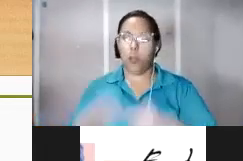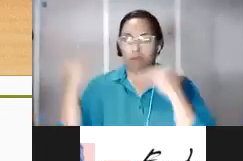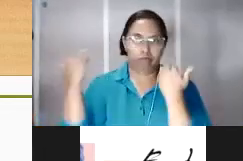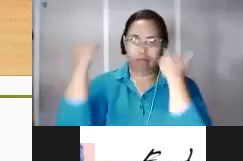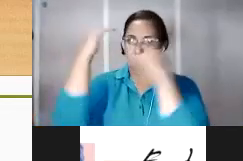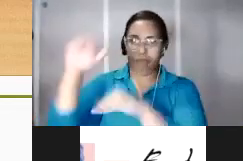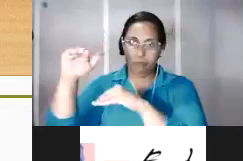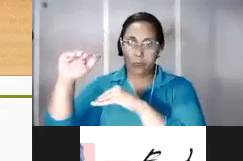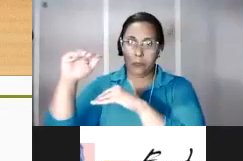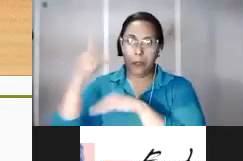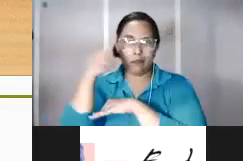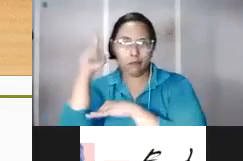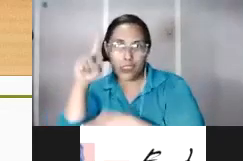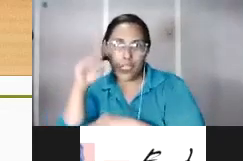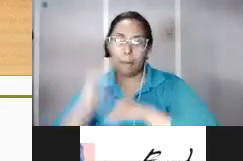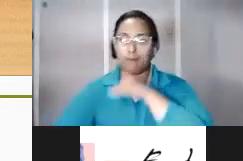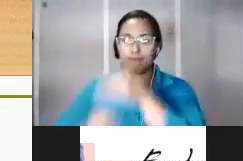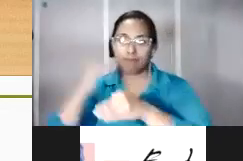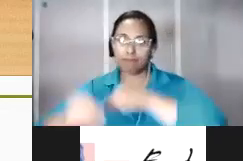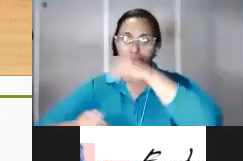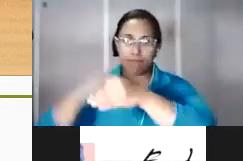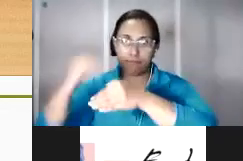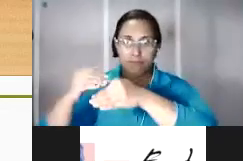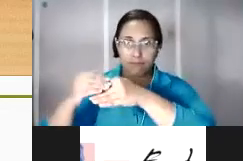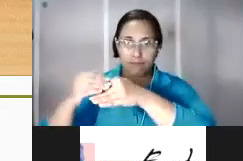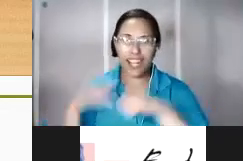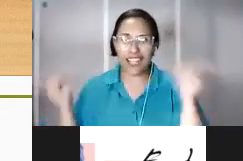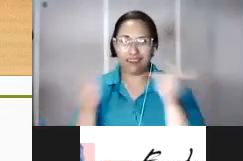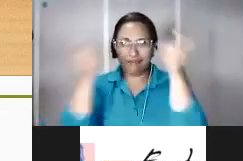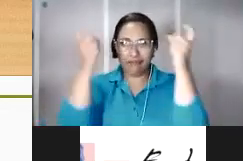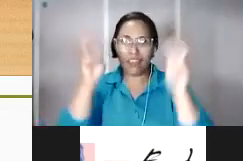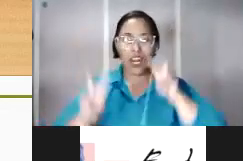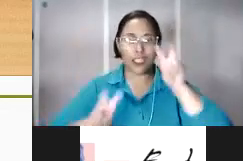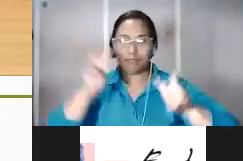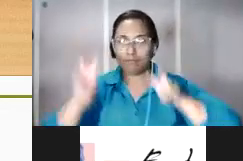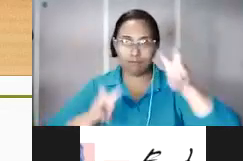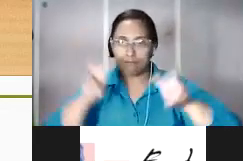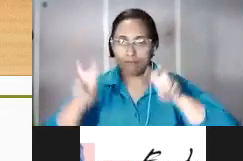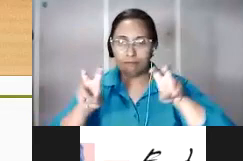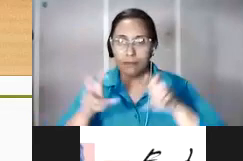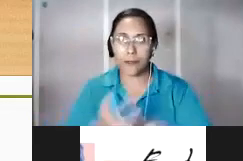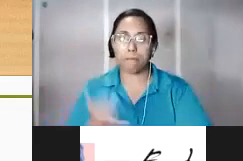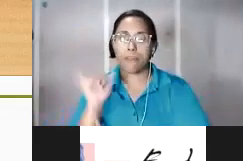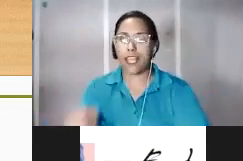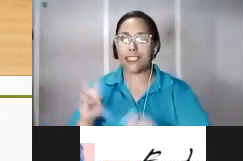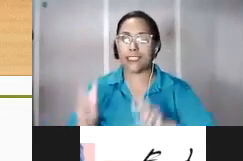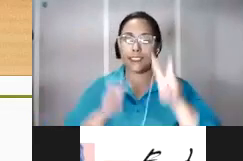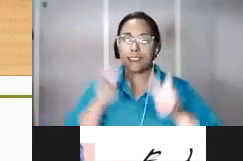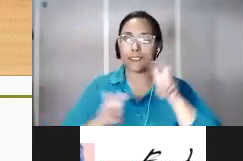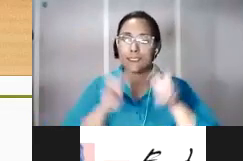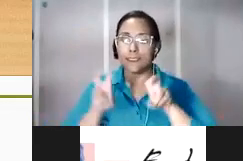se continuara celebrando el carnaval. Y es que el carnaval cumplía